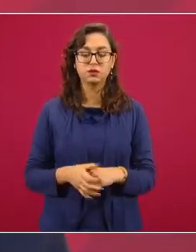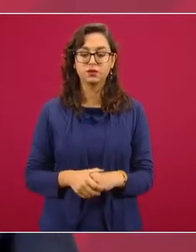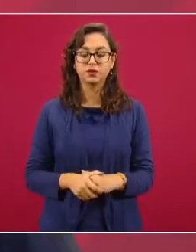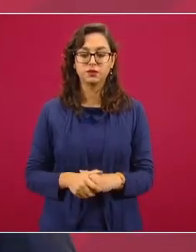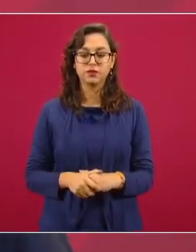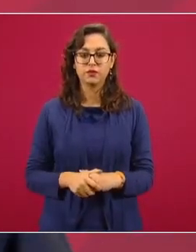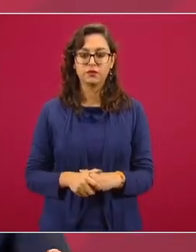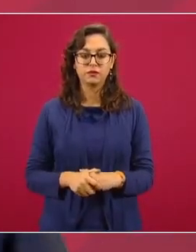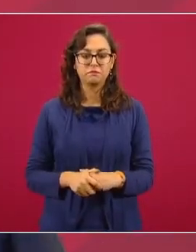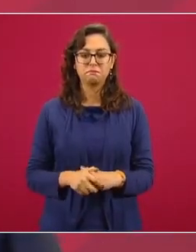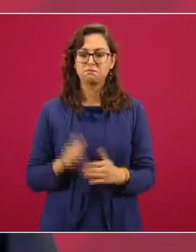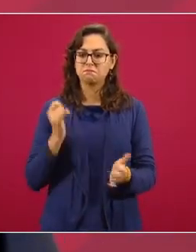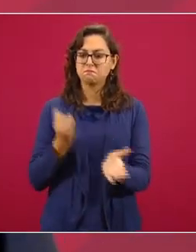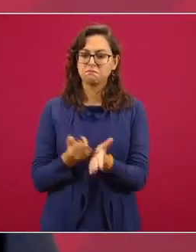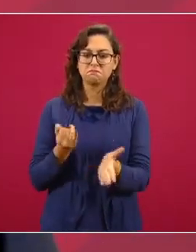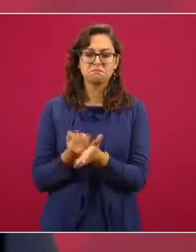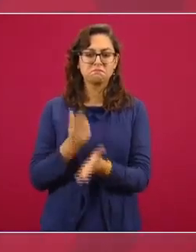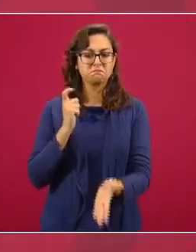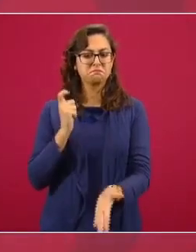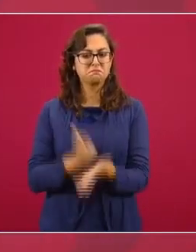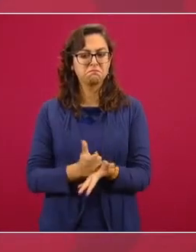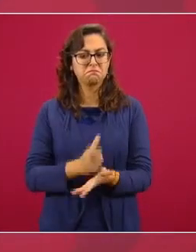No pagaban impuestos,